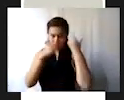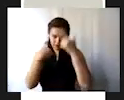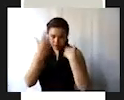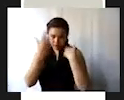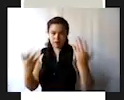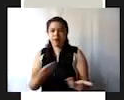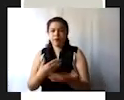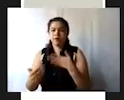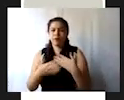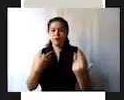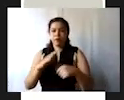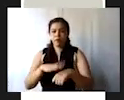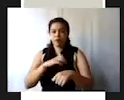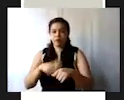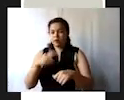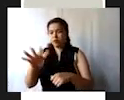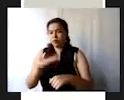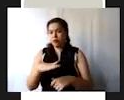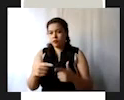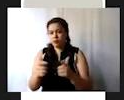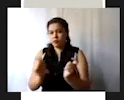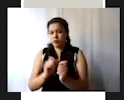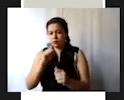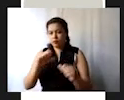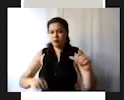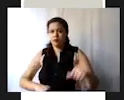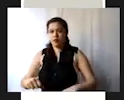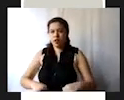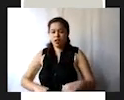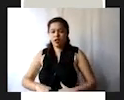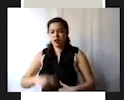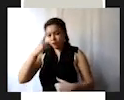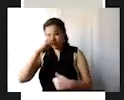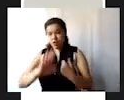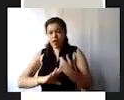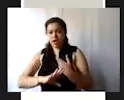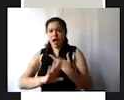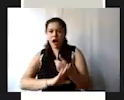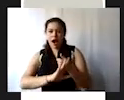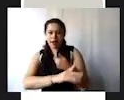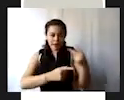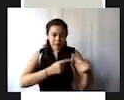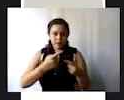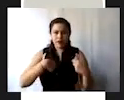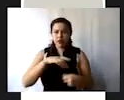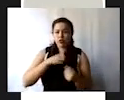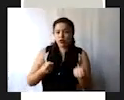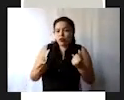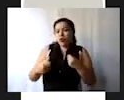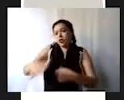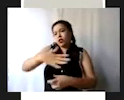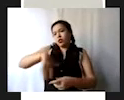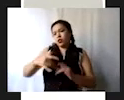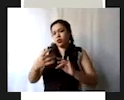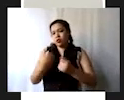acciones concretas también con la población son actividades preventivas que nos ayudan a fortalecer el tejido social y sobre todo